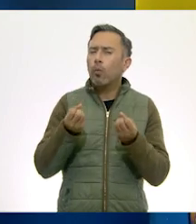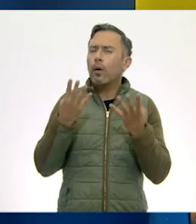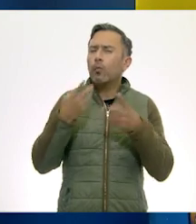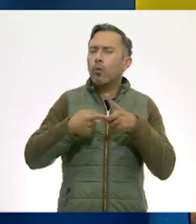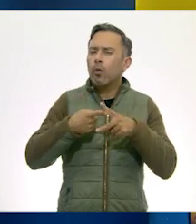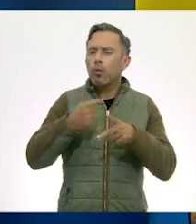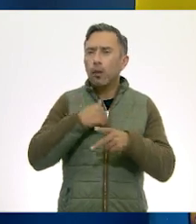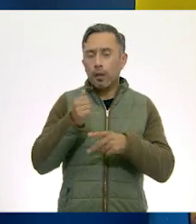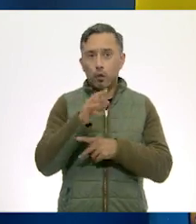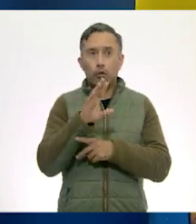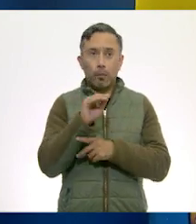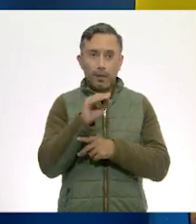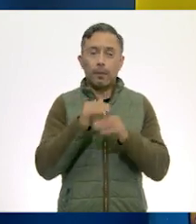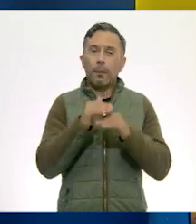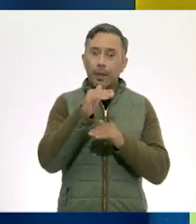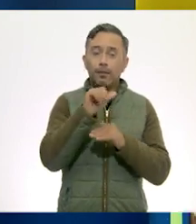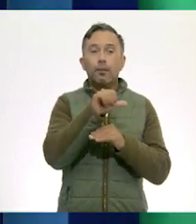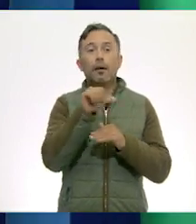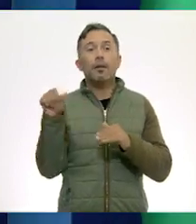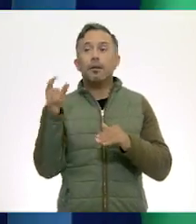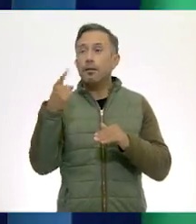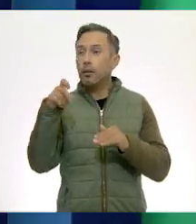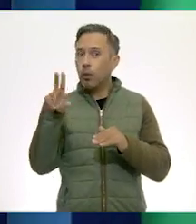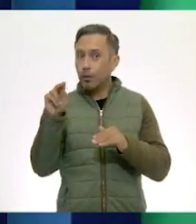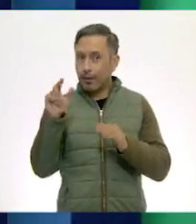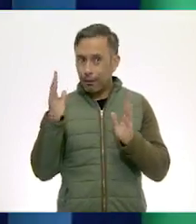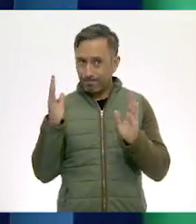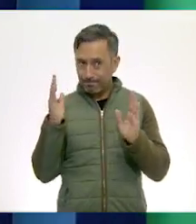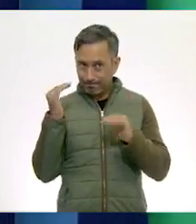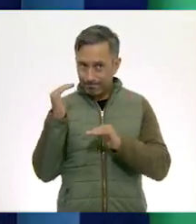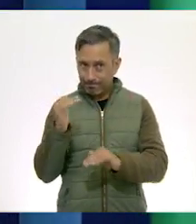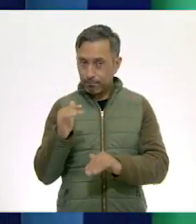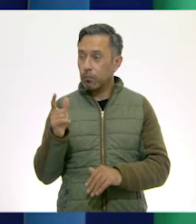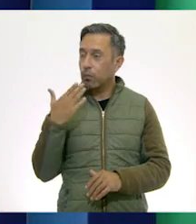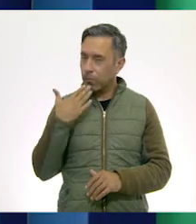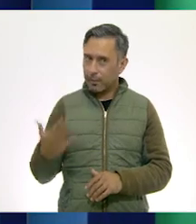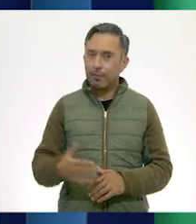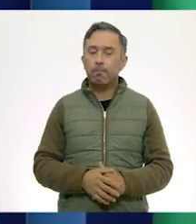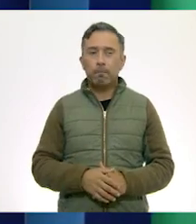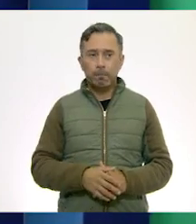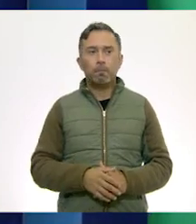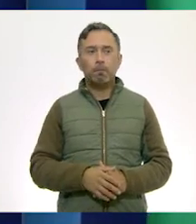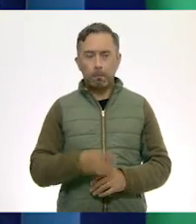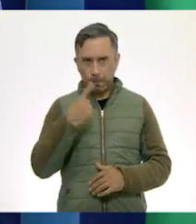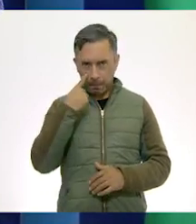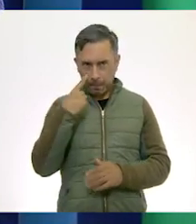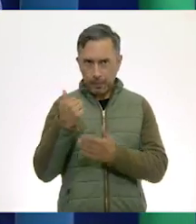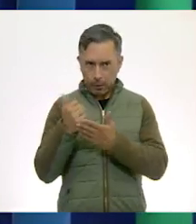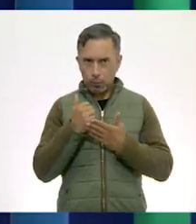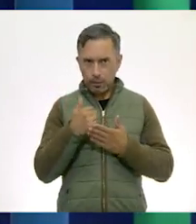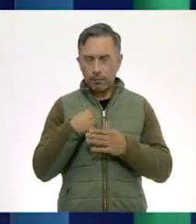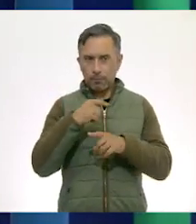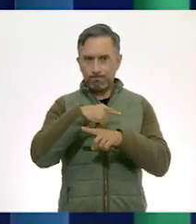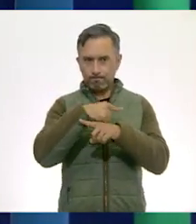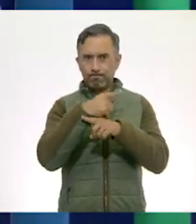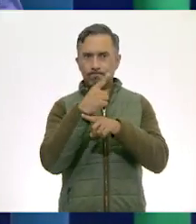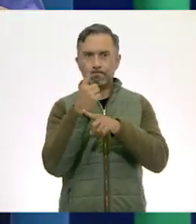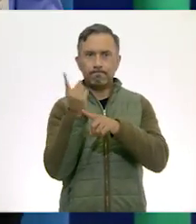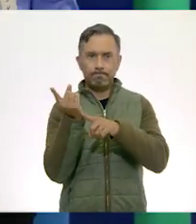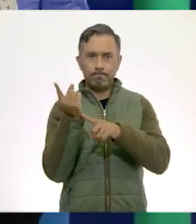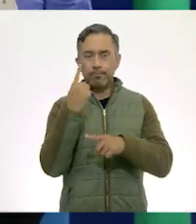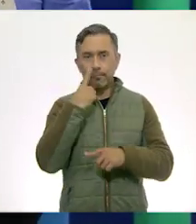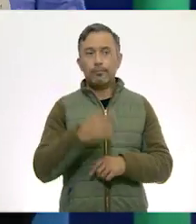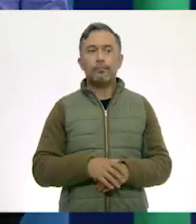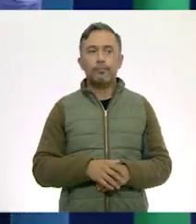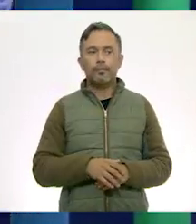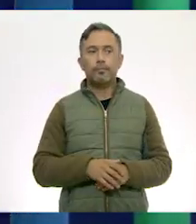Más menos de 90. 180. Muy bien. Entonces vamos a colocar, ¿me ayudas? Claro. Ahí formamos el ángulo. Creo que así, ¿verdad, maestra?